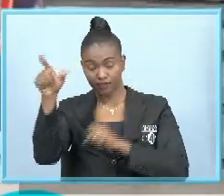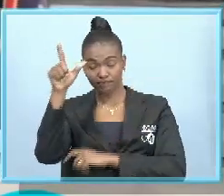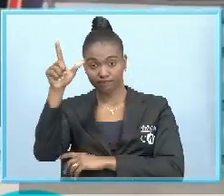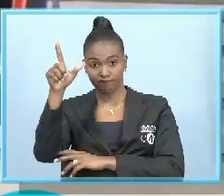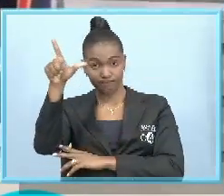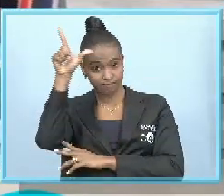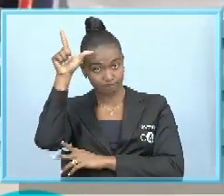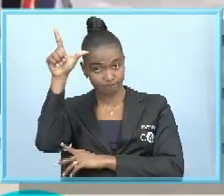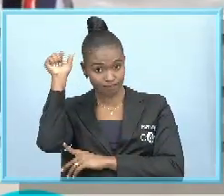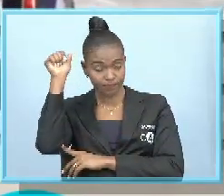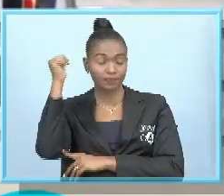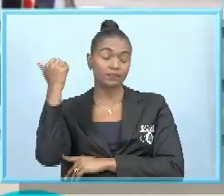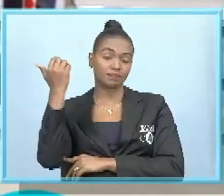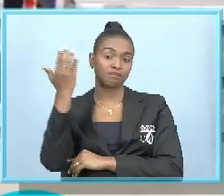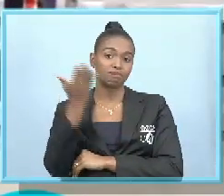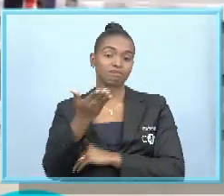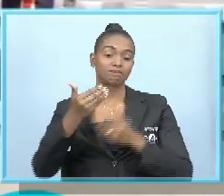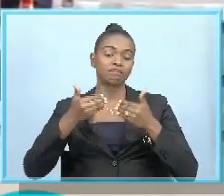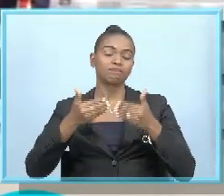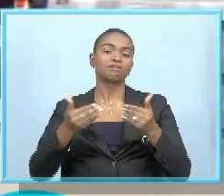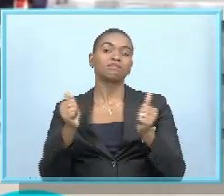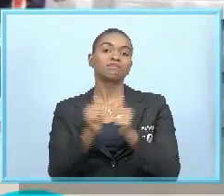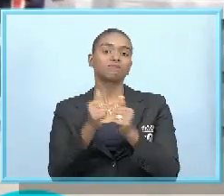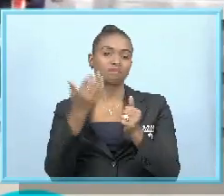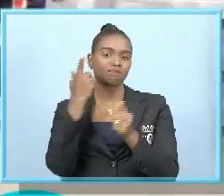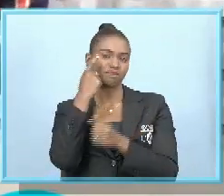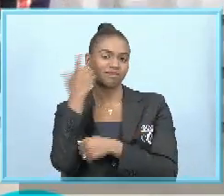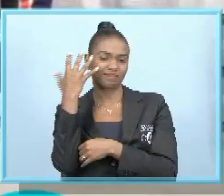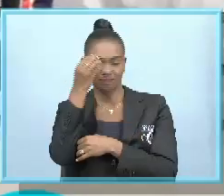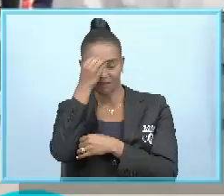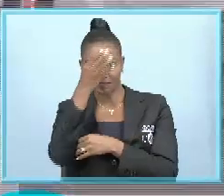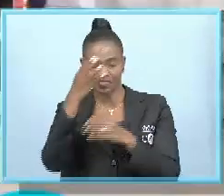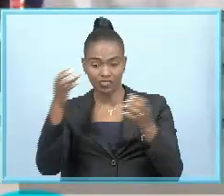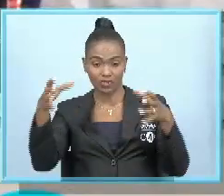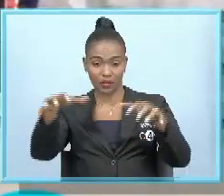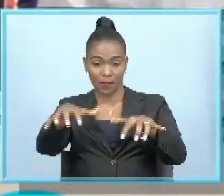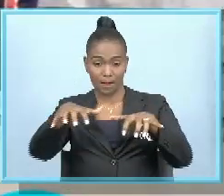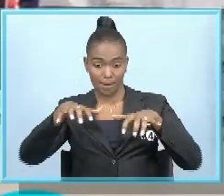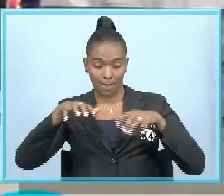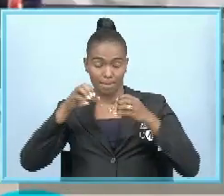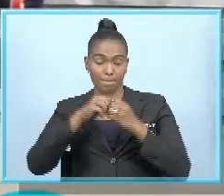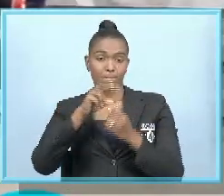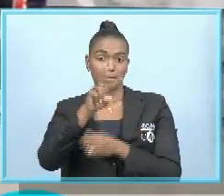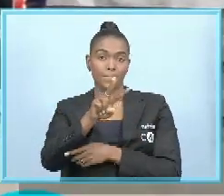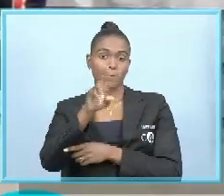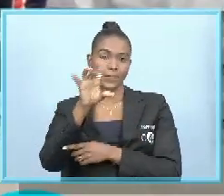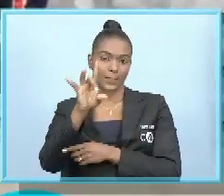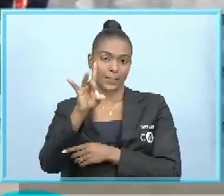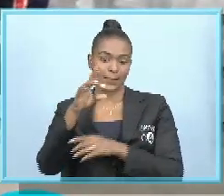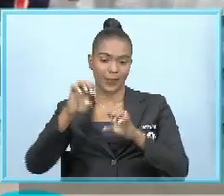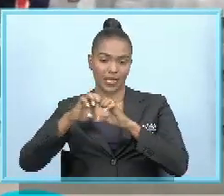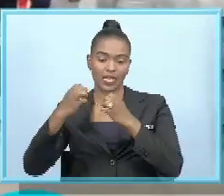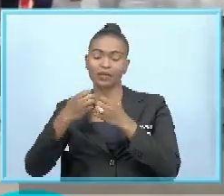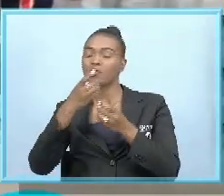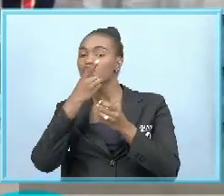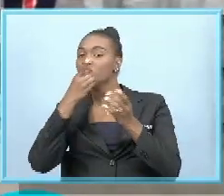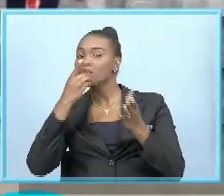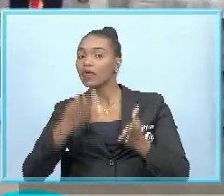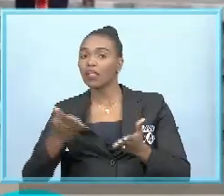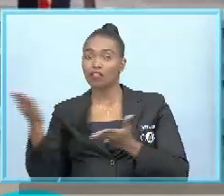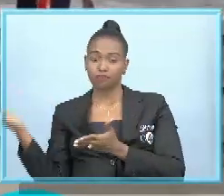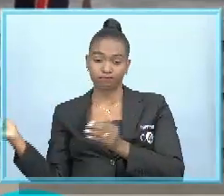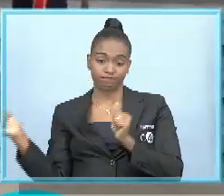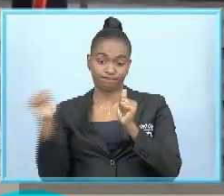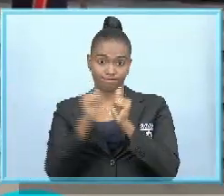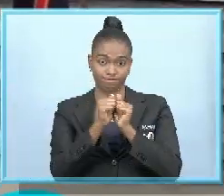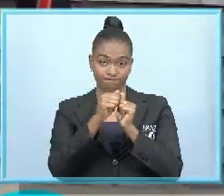dominicano, pues esto se realiza, como le dije, en la 28ª cumbre, pues la delegación dominicana que acompañó